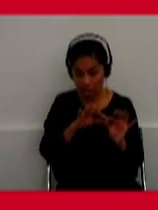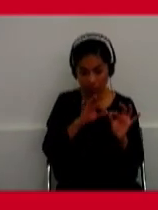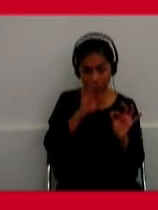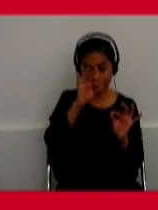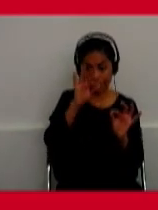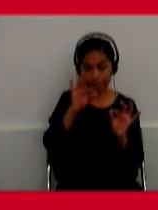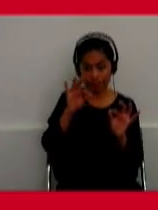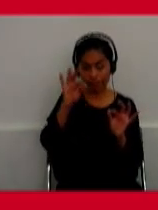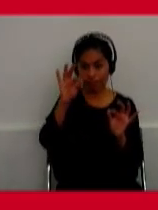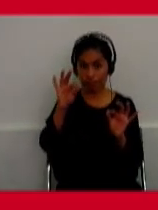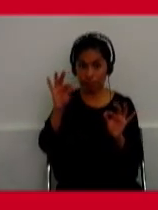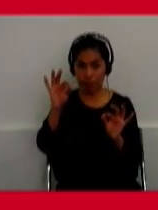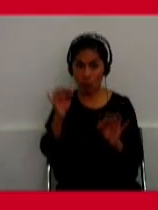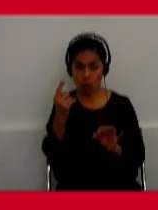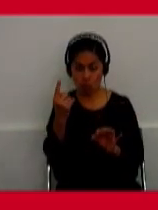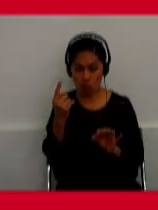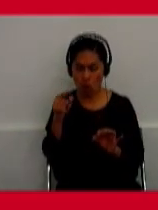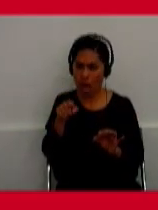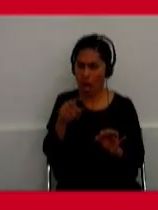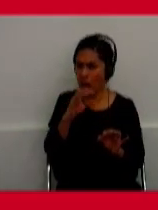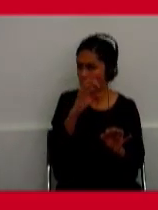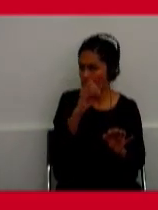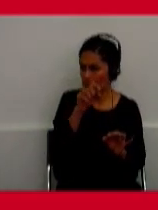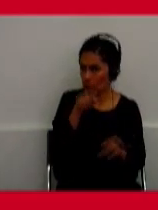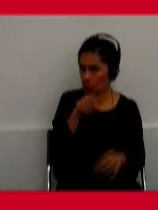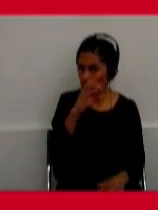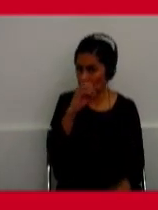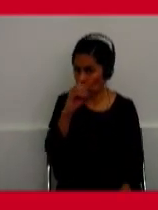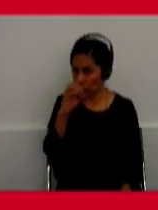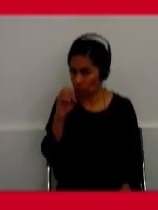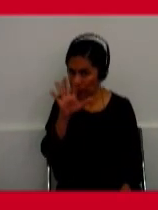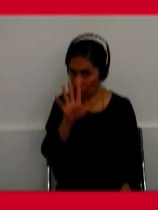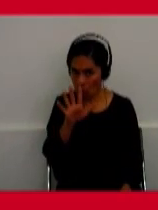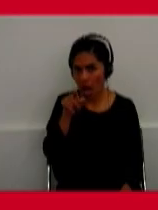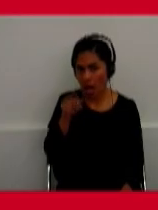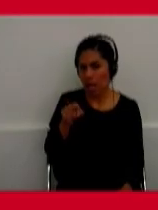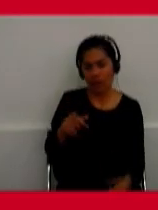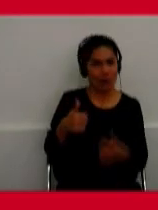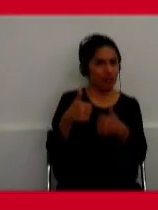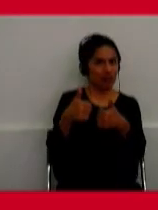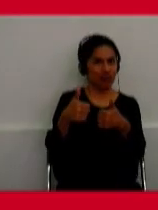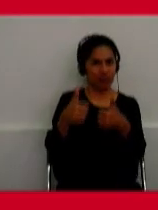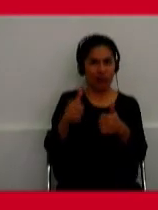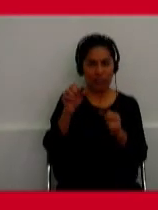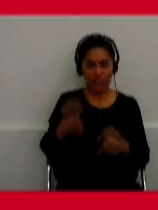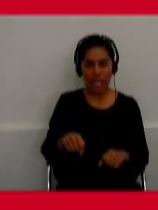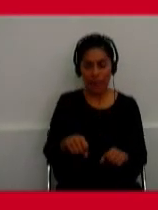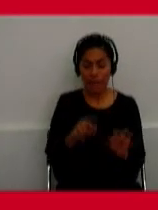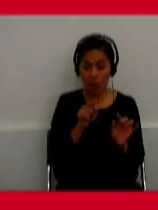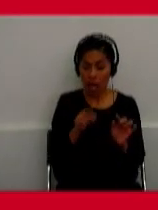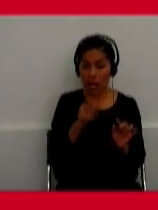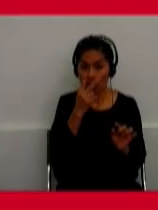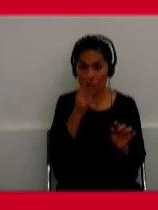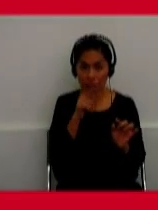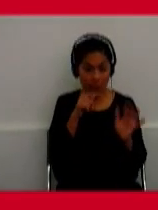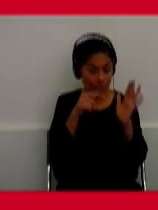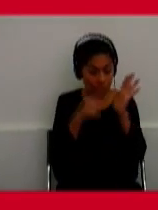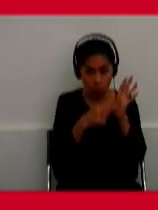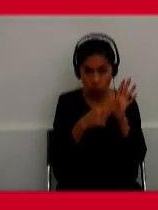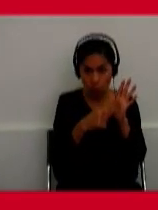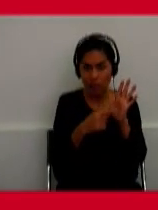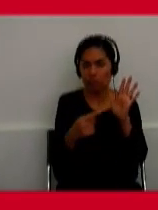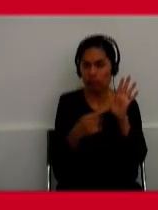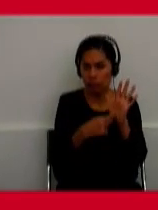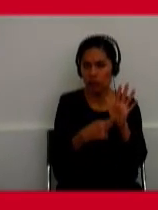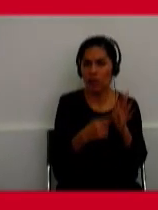es el área unitaria en el orden es de 0.005, que es la más apropiada. Cada punto son los puntos de muestreo,